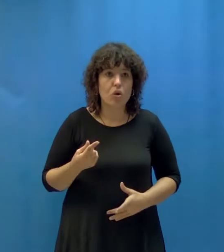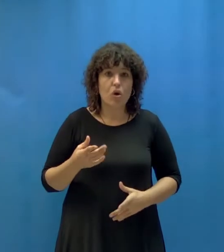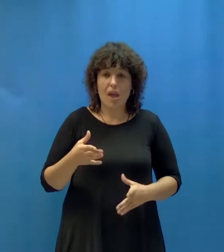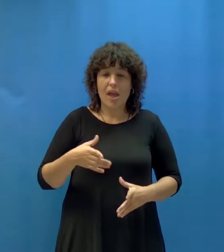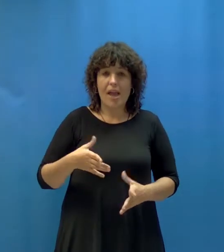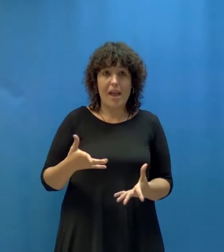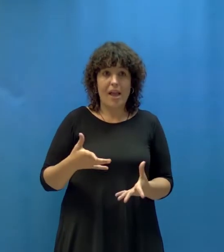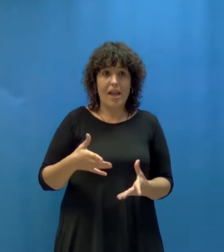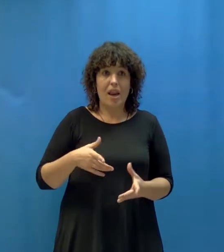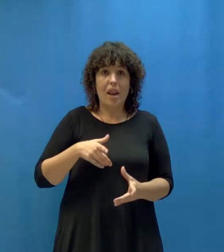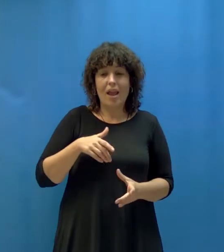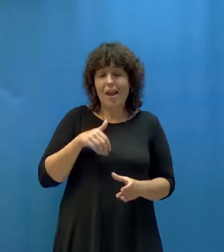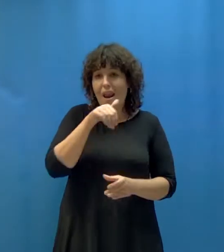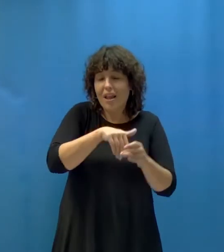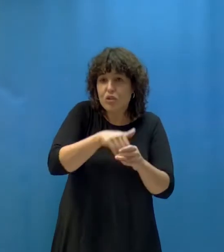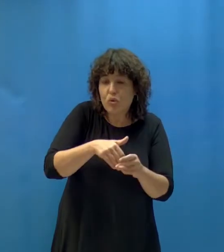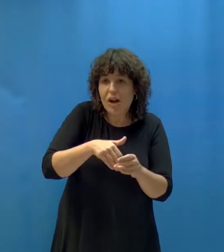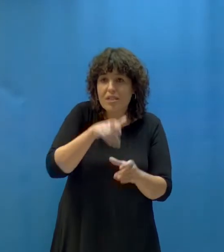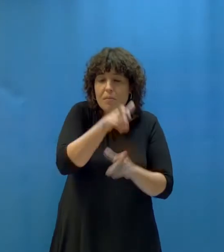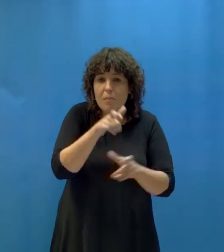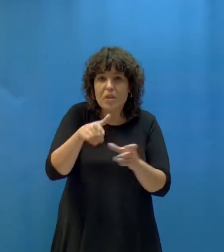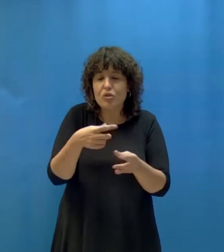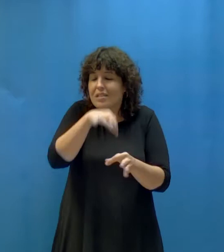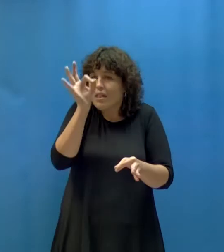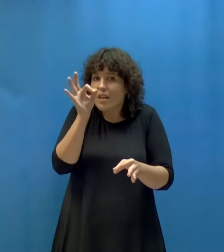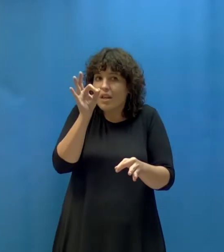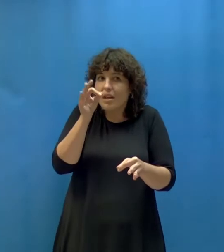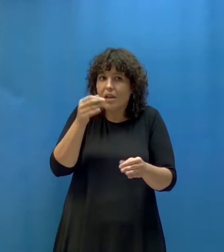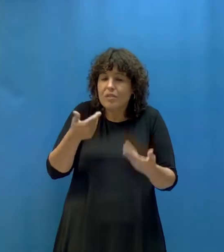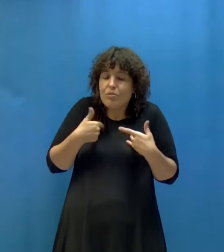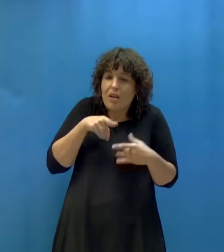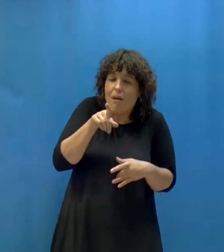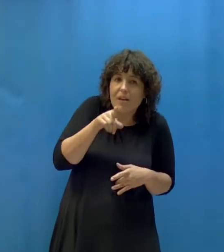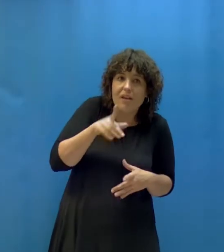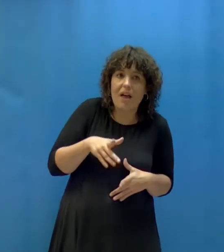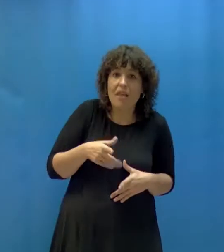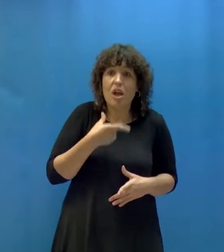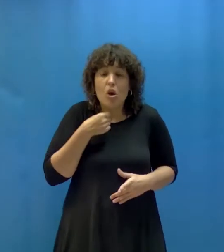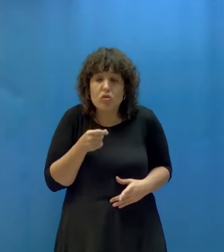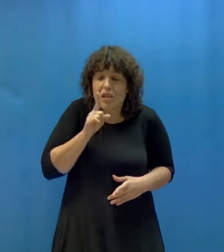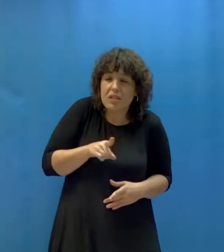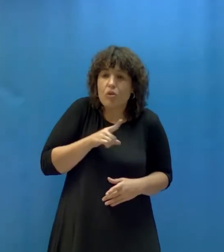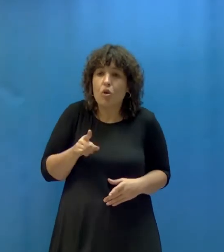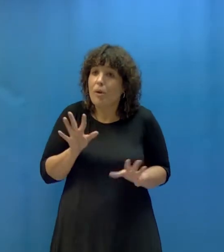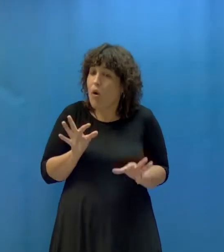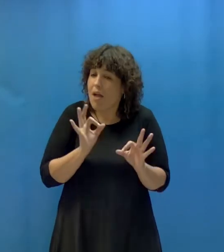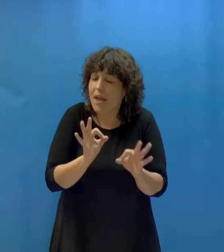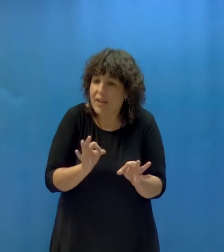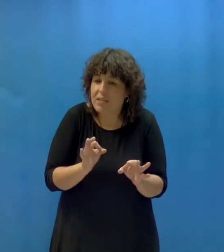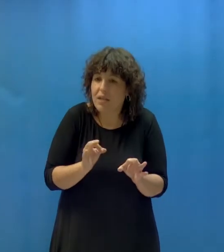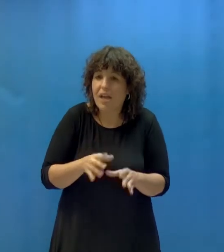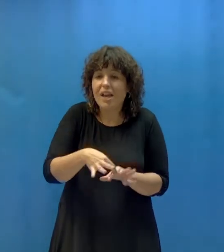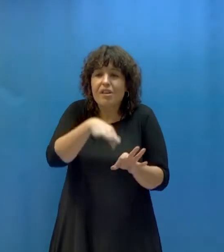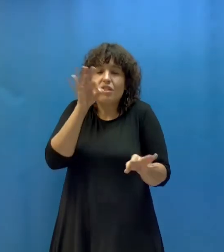Castellón en las urnas. ¿Nos gustará o no nos gustará? Pero es la que hay y la que ha decidido democráticamente la ciudad